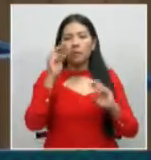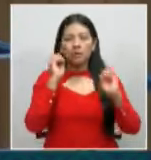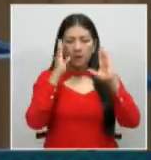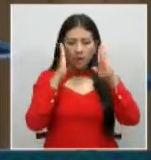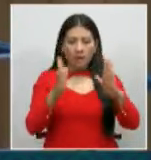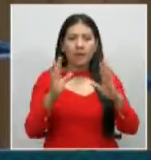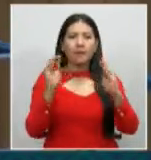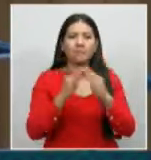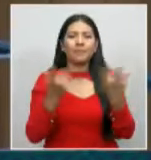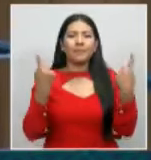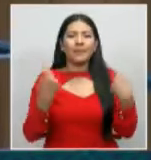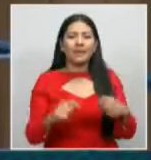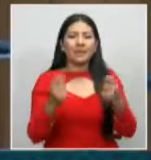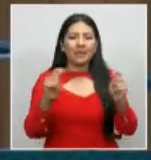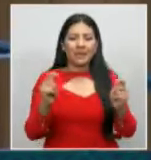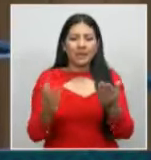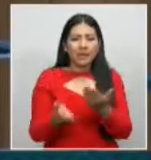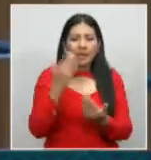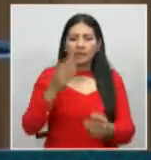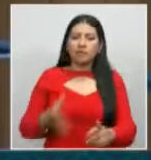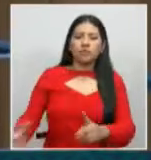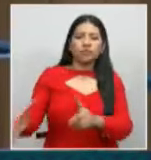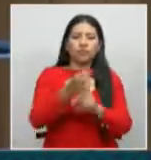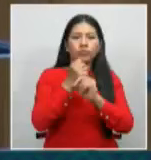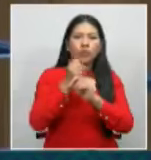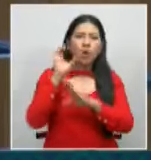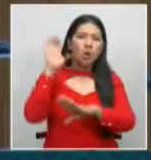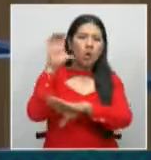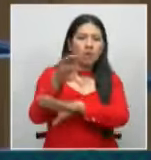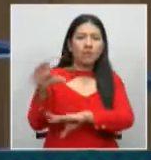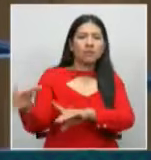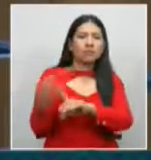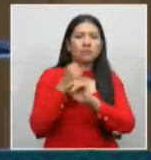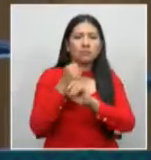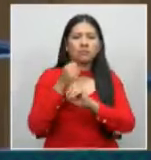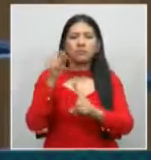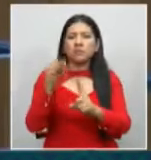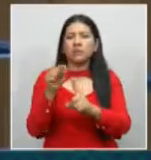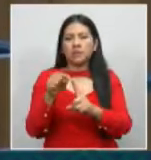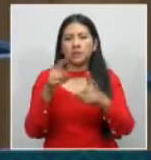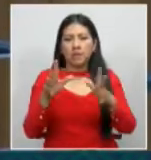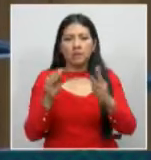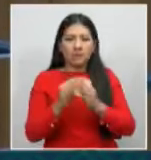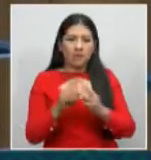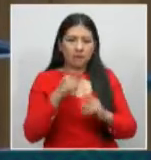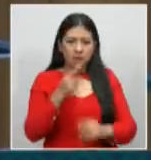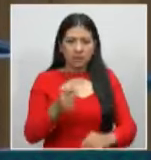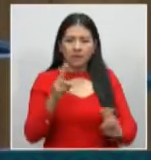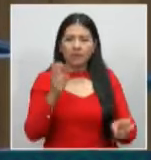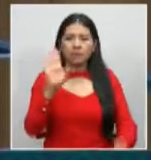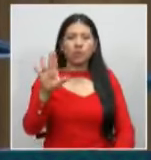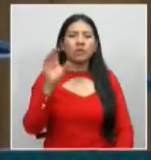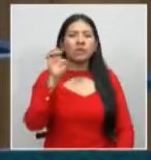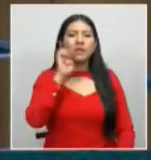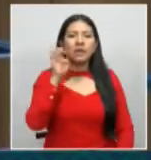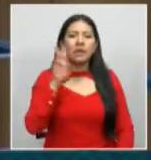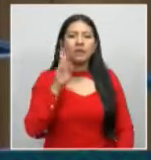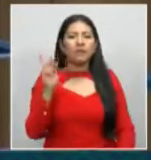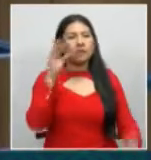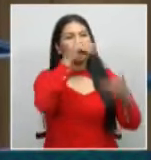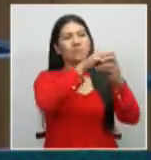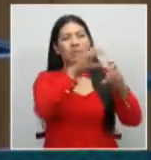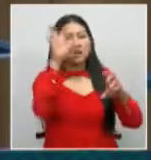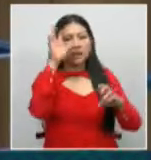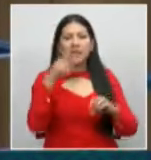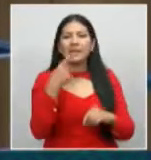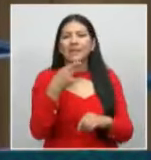un intento de secuestro en contra de esta presunta víctima del señor Evo Morales en el departamento de Tarija.